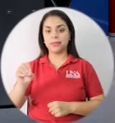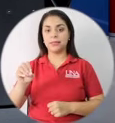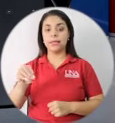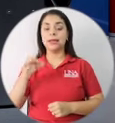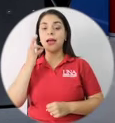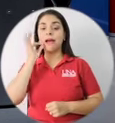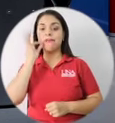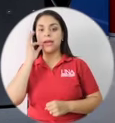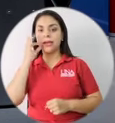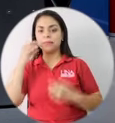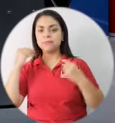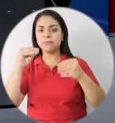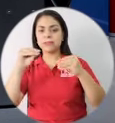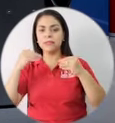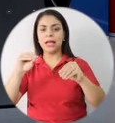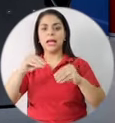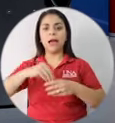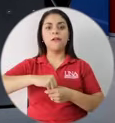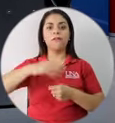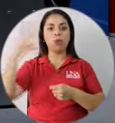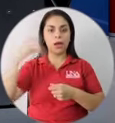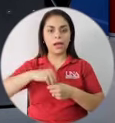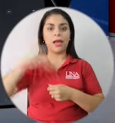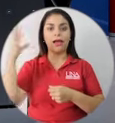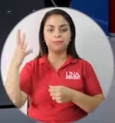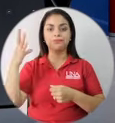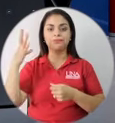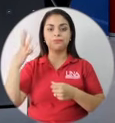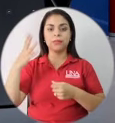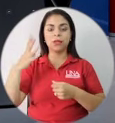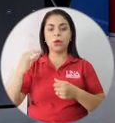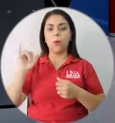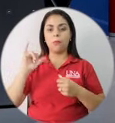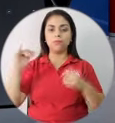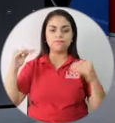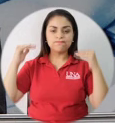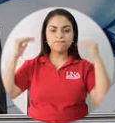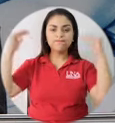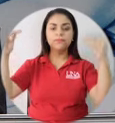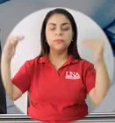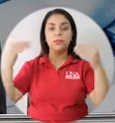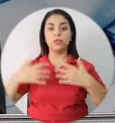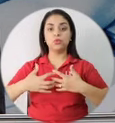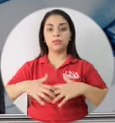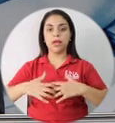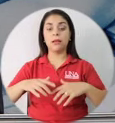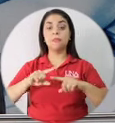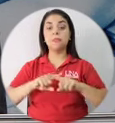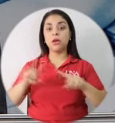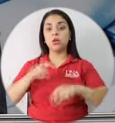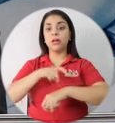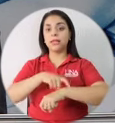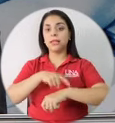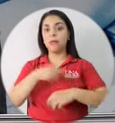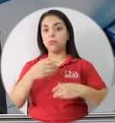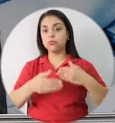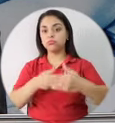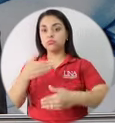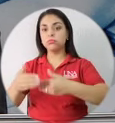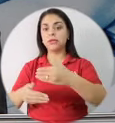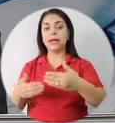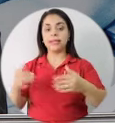orientó mucho hacia afuera, ¿verdad?, hacia la industrialización a gran escala, pero con el tiempo pues también